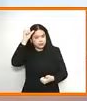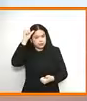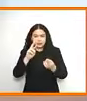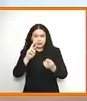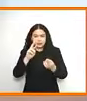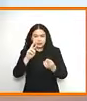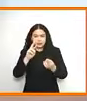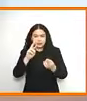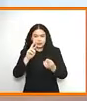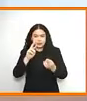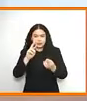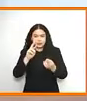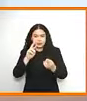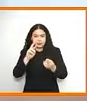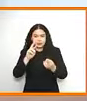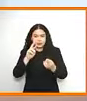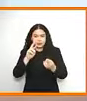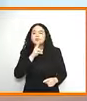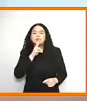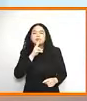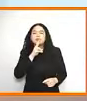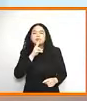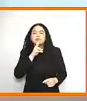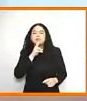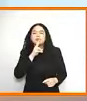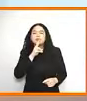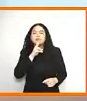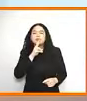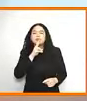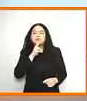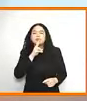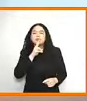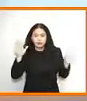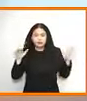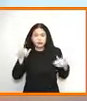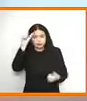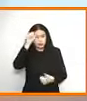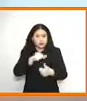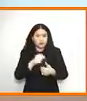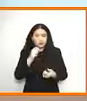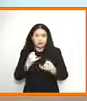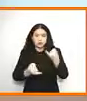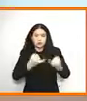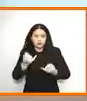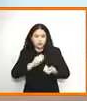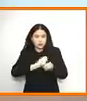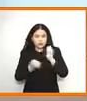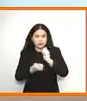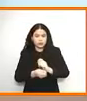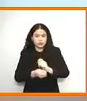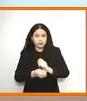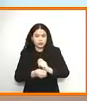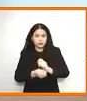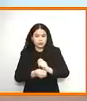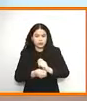como @lotohonduras en Facebook, Twitter e Instagram. Recuerda que el Loto con sus juegos te cambia la vida.